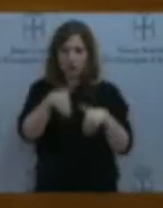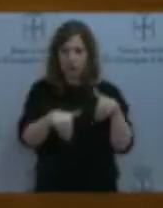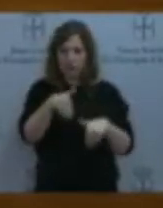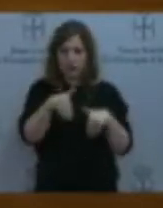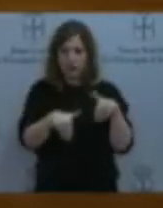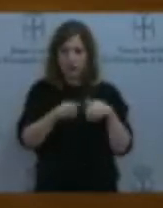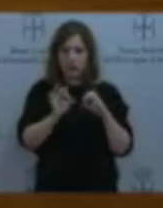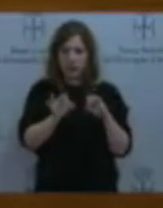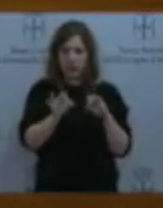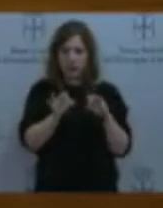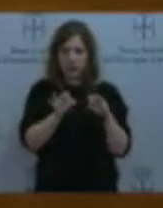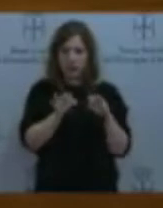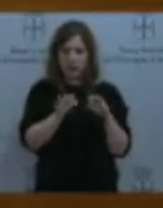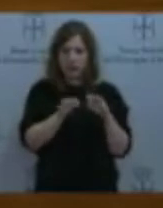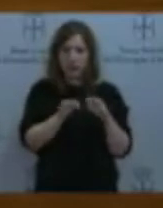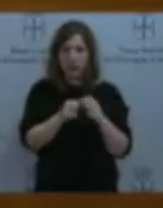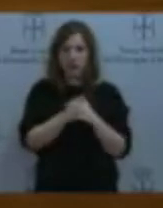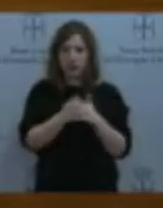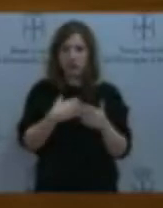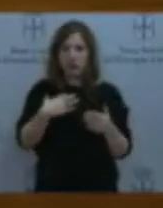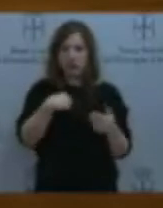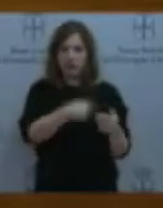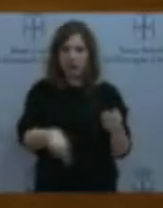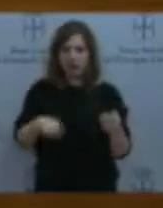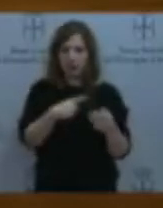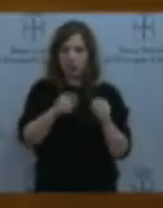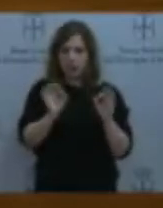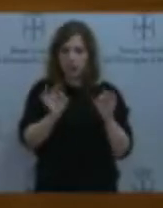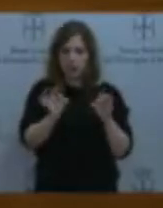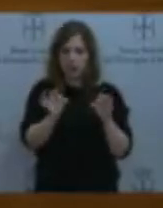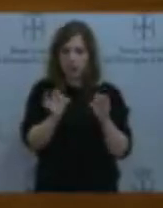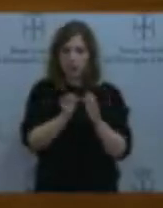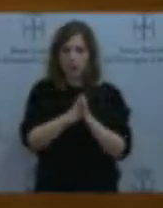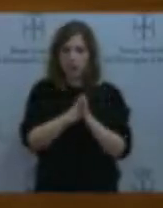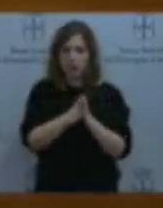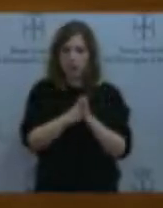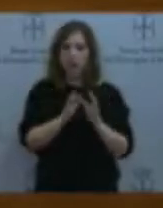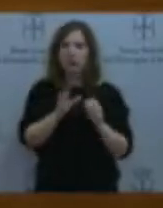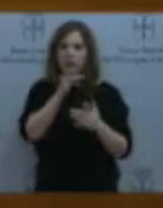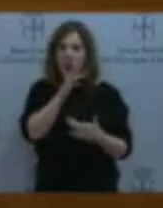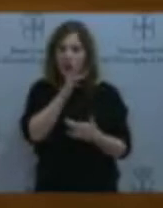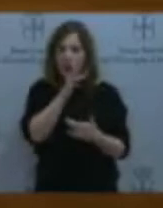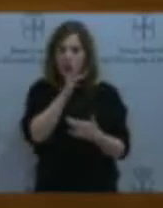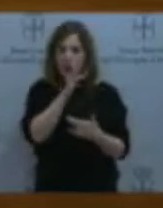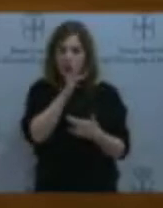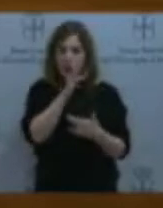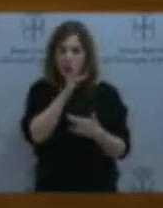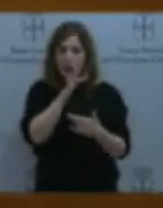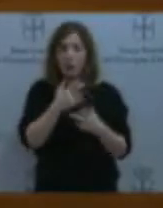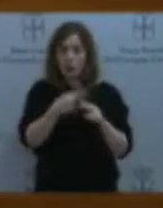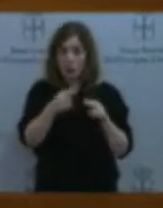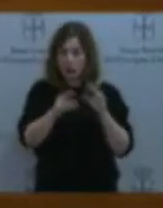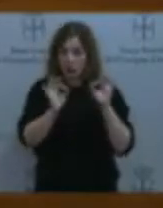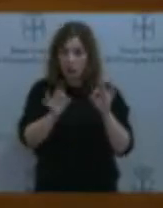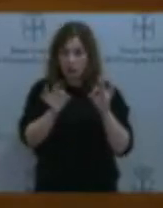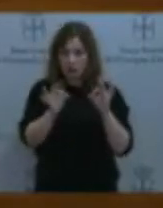Podemos. Eso no lo aprobó Podemos. Eso lo aprobaron otros, que ahora ven las consecuencias de esas políticas y se